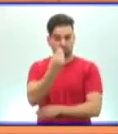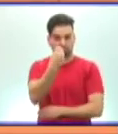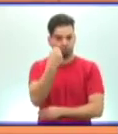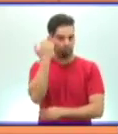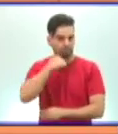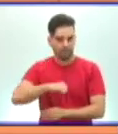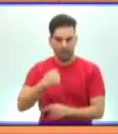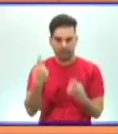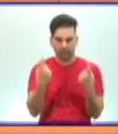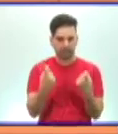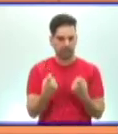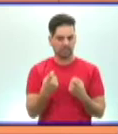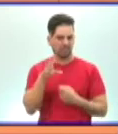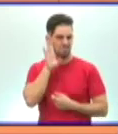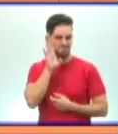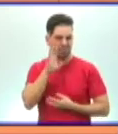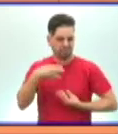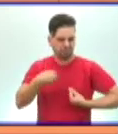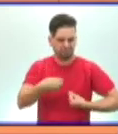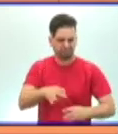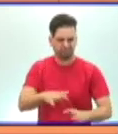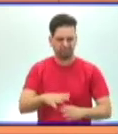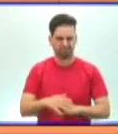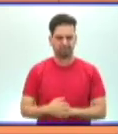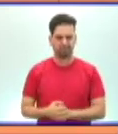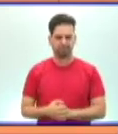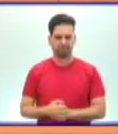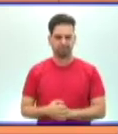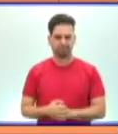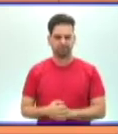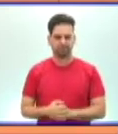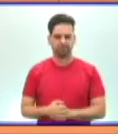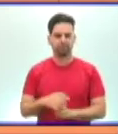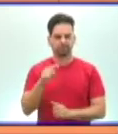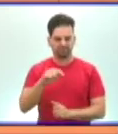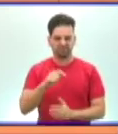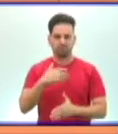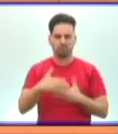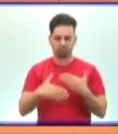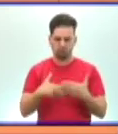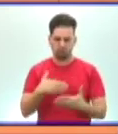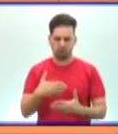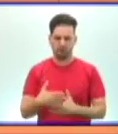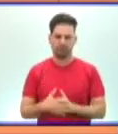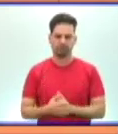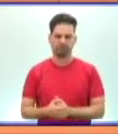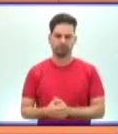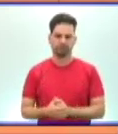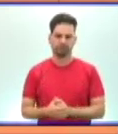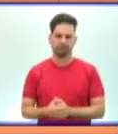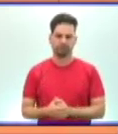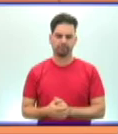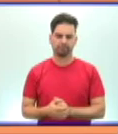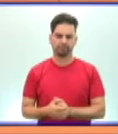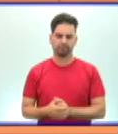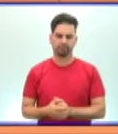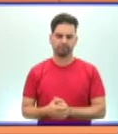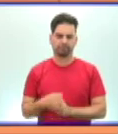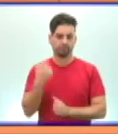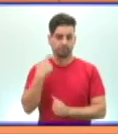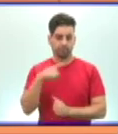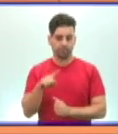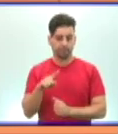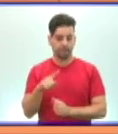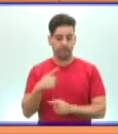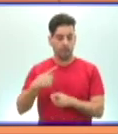y por tanto esto constituye un serio problema. También constituyen los problemas de población en otras regiones